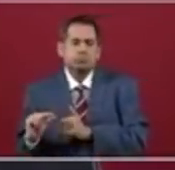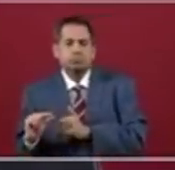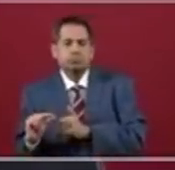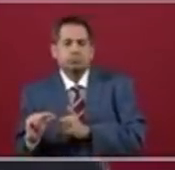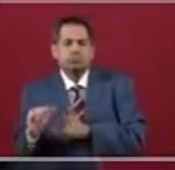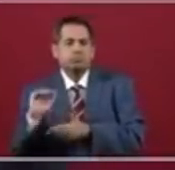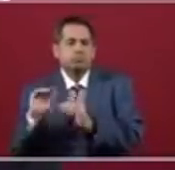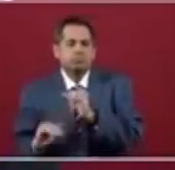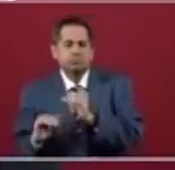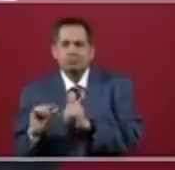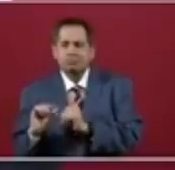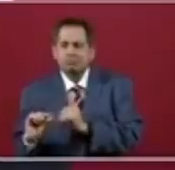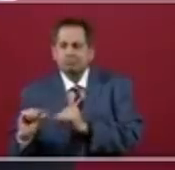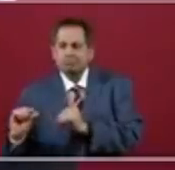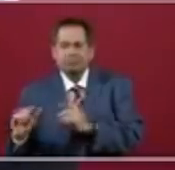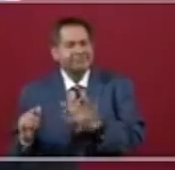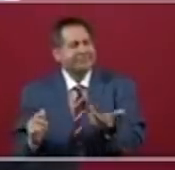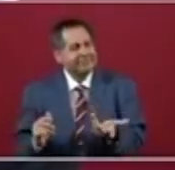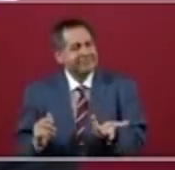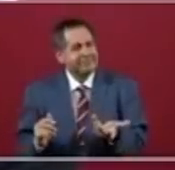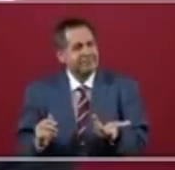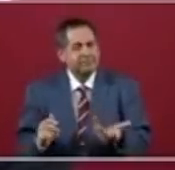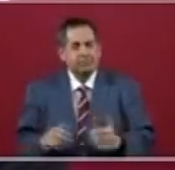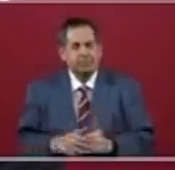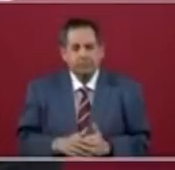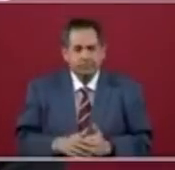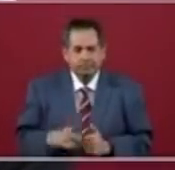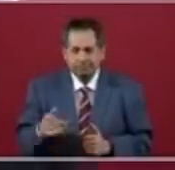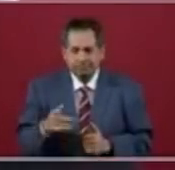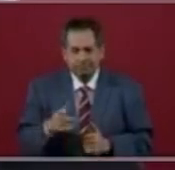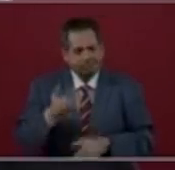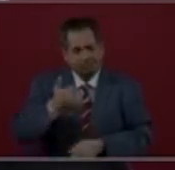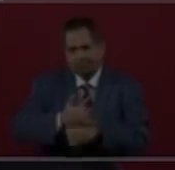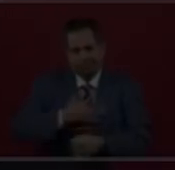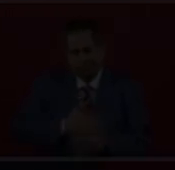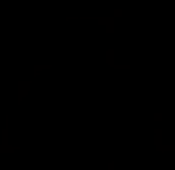Apoyo y Protección a Mujeres. Con información de Verónica Torres Lizama, Notimex.